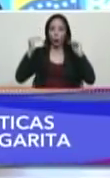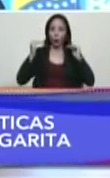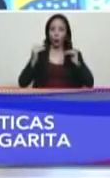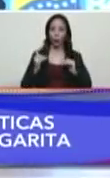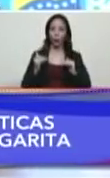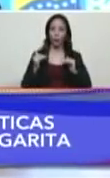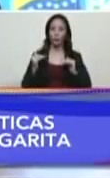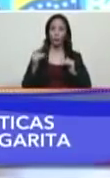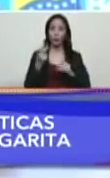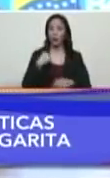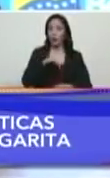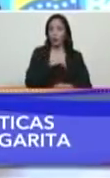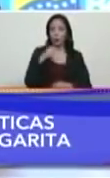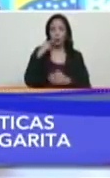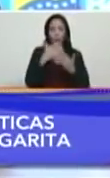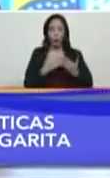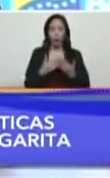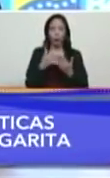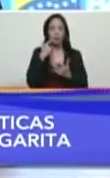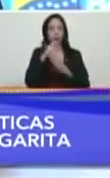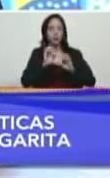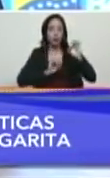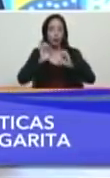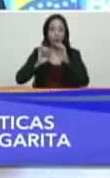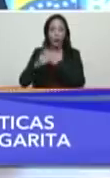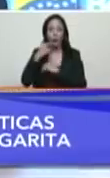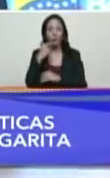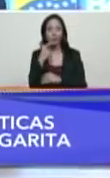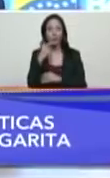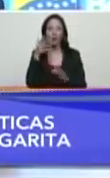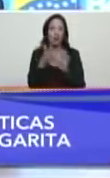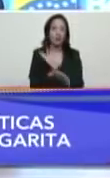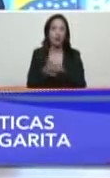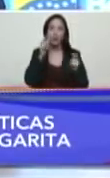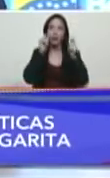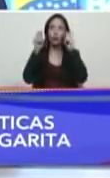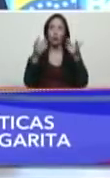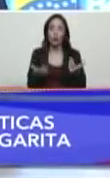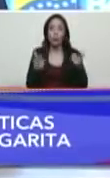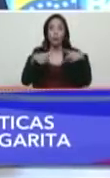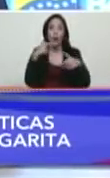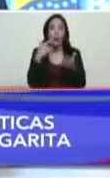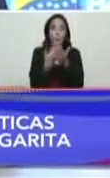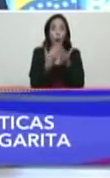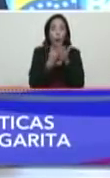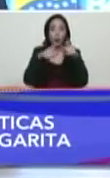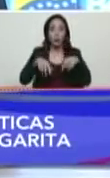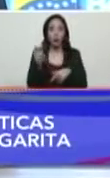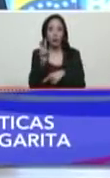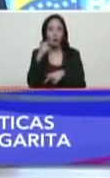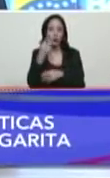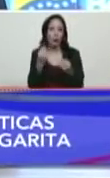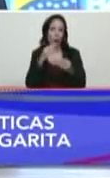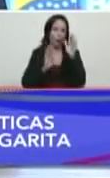Nosotros hemos estudiado a fondo el tema del turismo, el fenómeno del turismo. Venezuela jamás se propuso desarrollar el turismo.